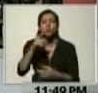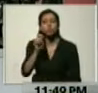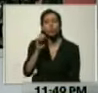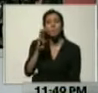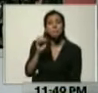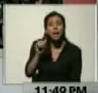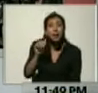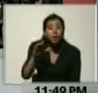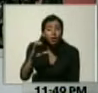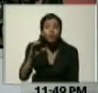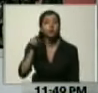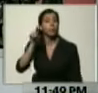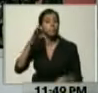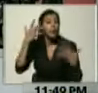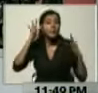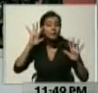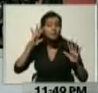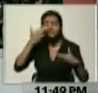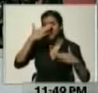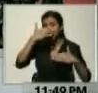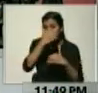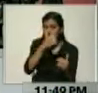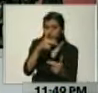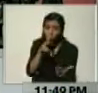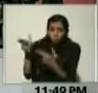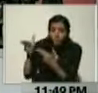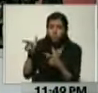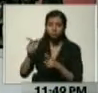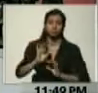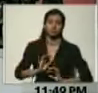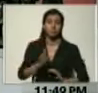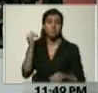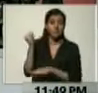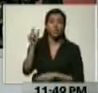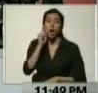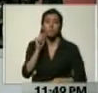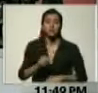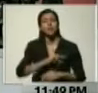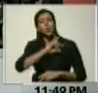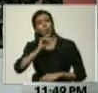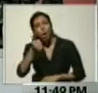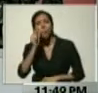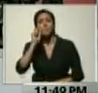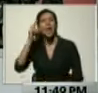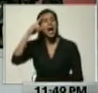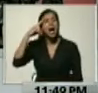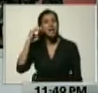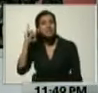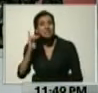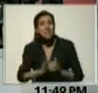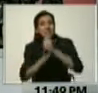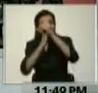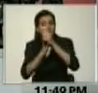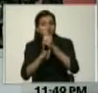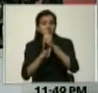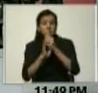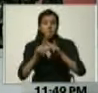manos de acciones paramilitares, así como Eddie Fries, activista político haitiano. Sobre eso los grandes medios no dicen